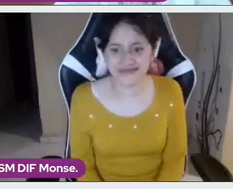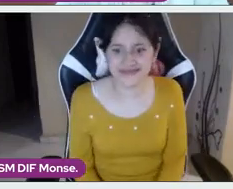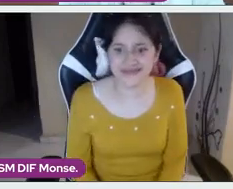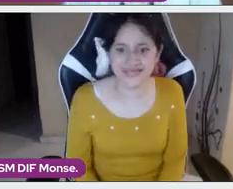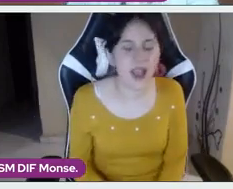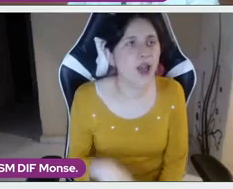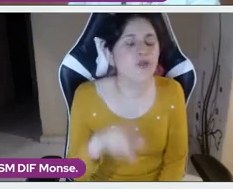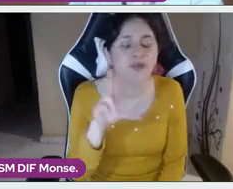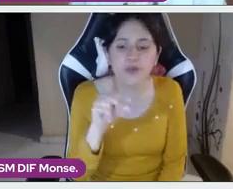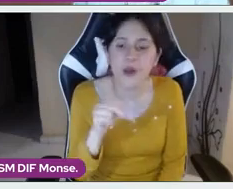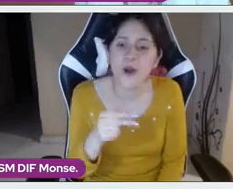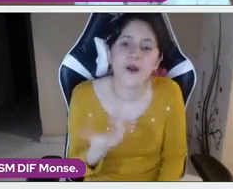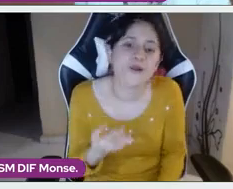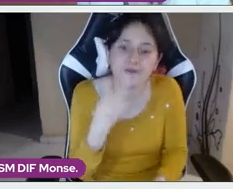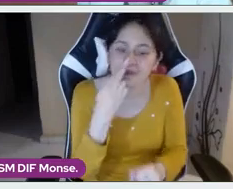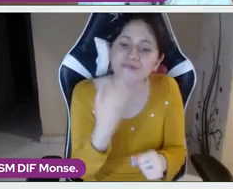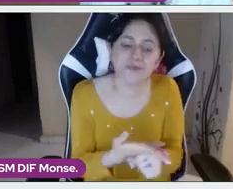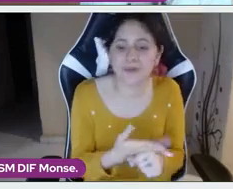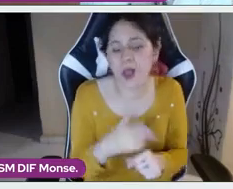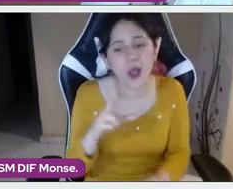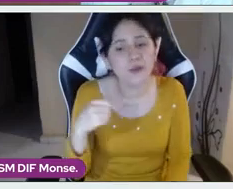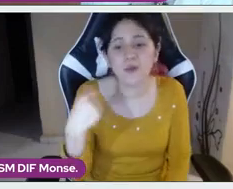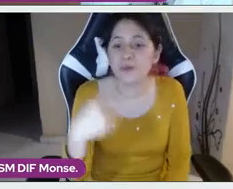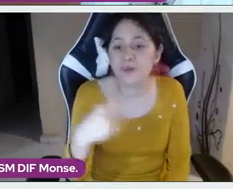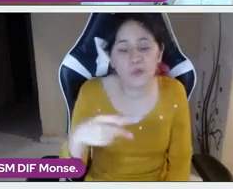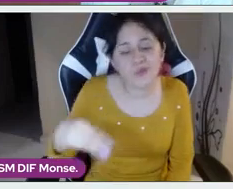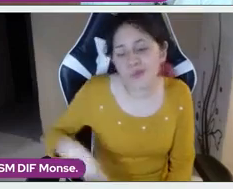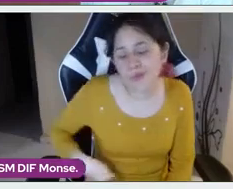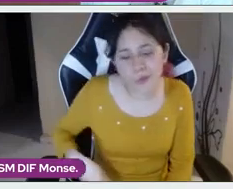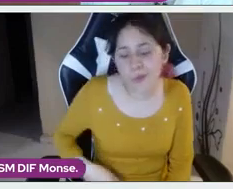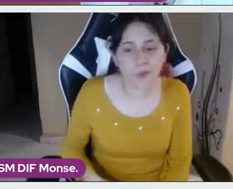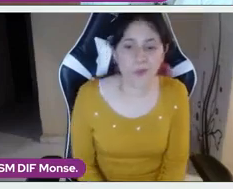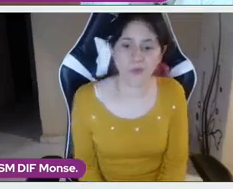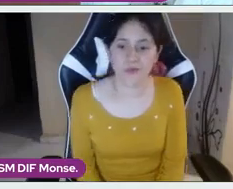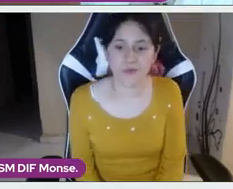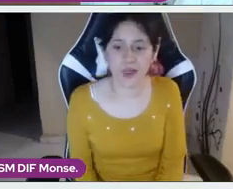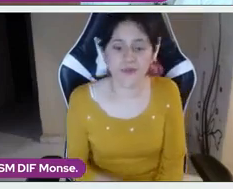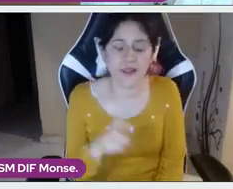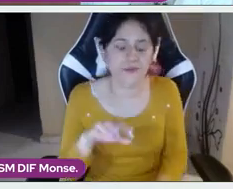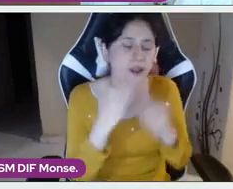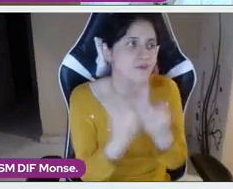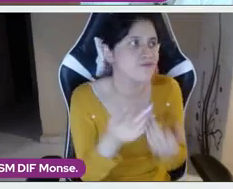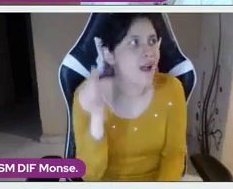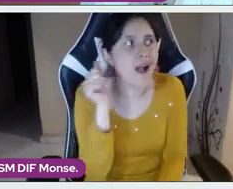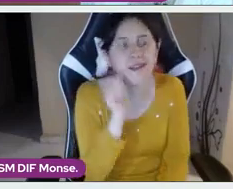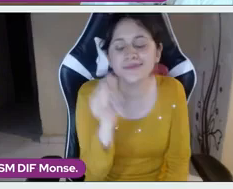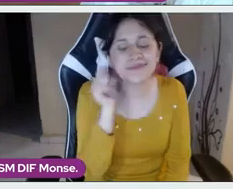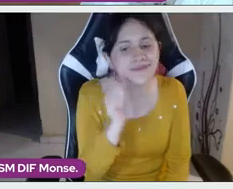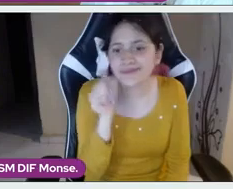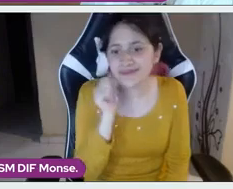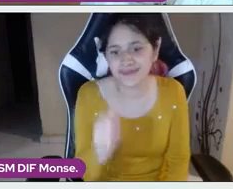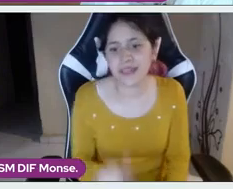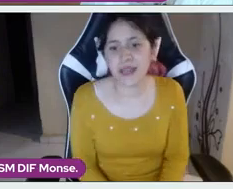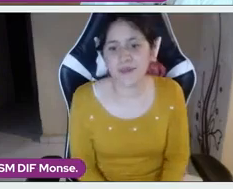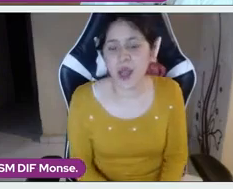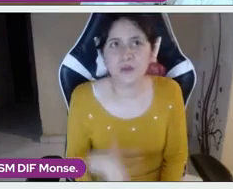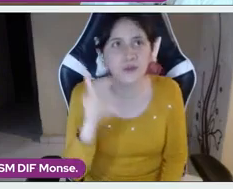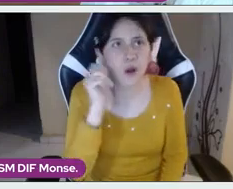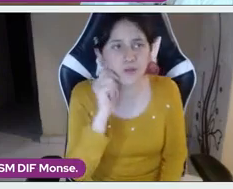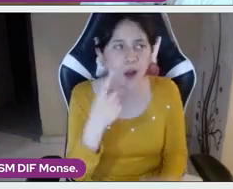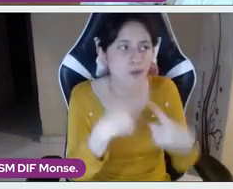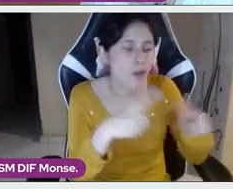las cargues, trabájalas en terapia, ¿no? Porque siempre van a estar así, aunque haya familias binarias, aunque haya